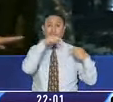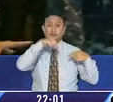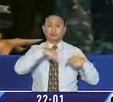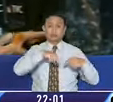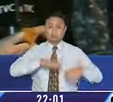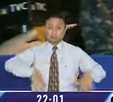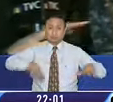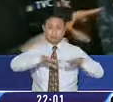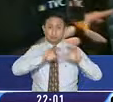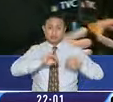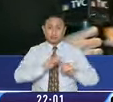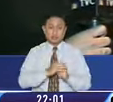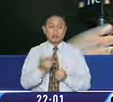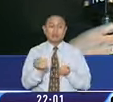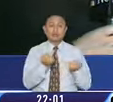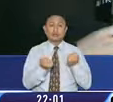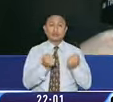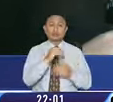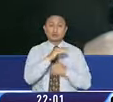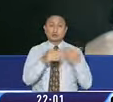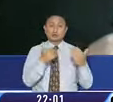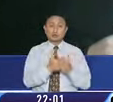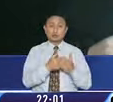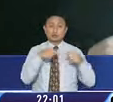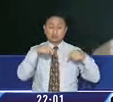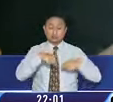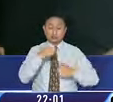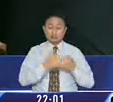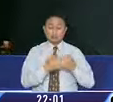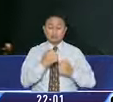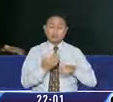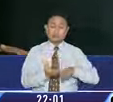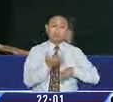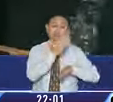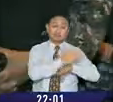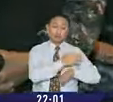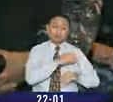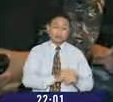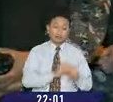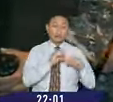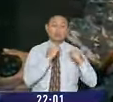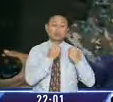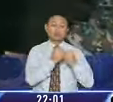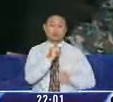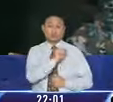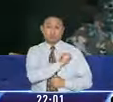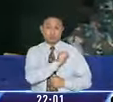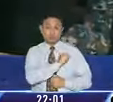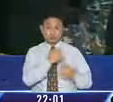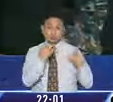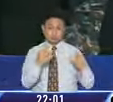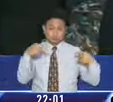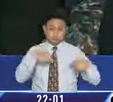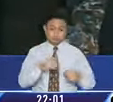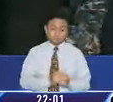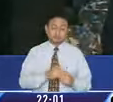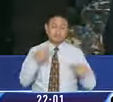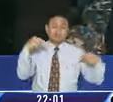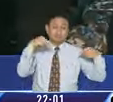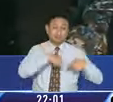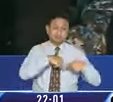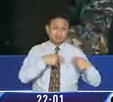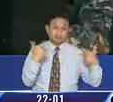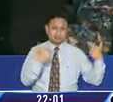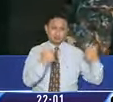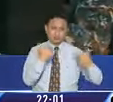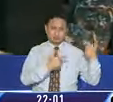esta cárcel para poder controlar la situación, y es que hubo incidentes, enfrentamientos entre organizaciones delictivas, precisamente aquí dentro de este